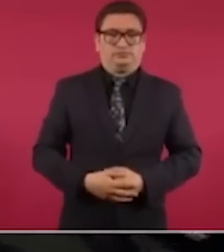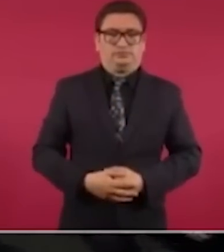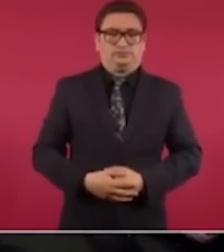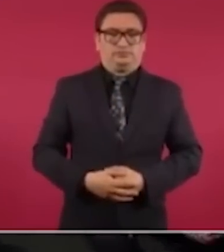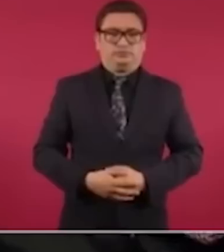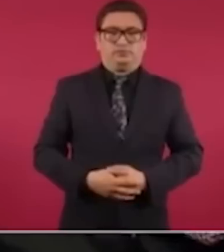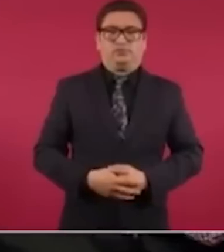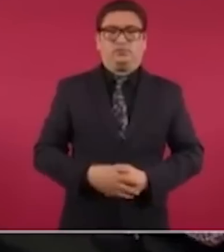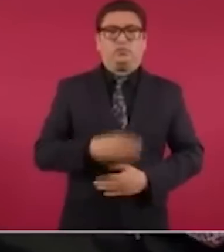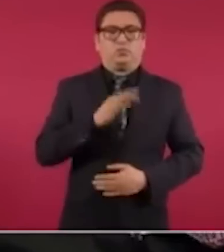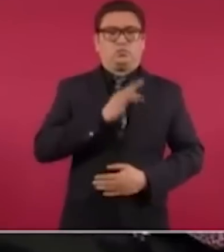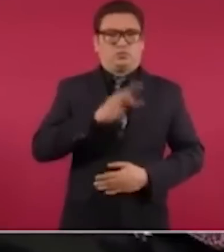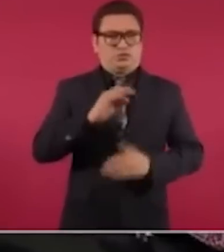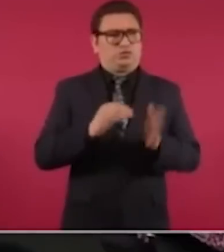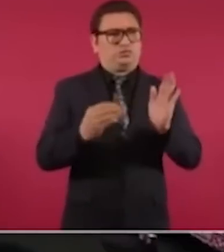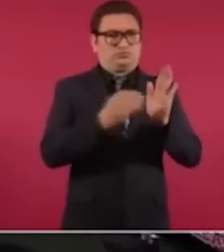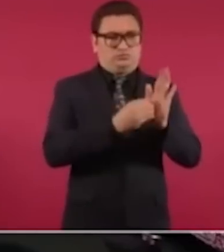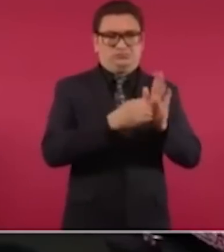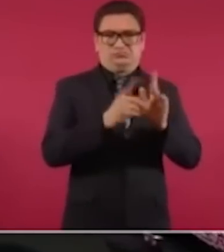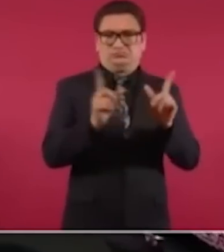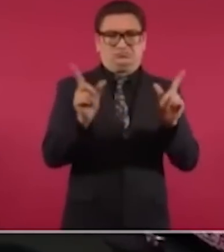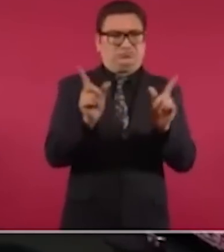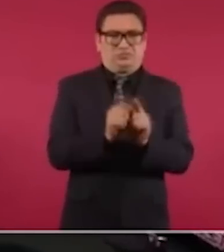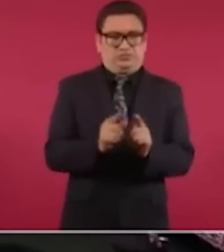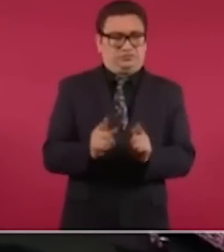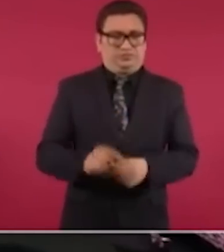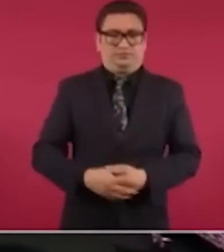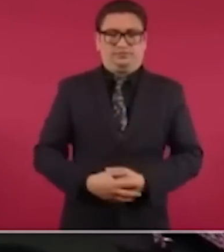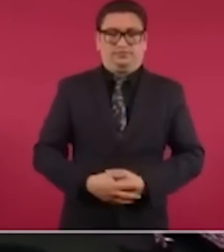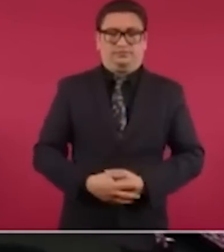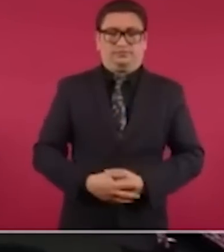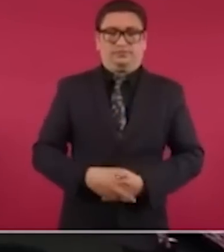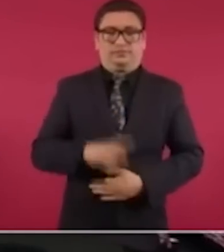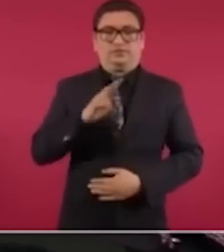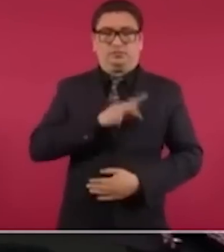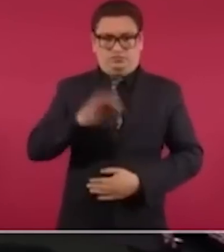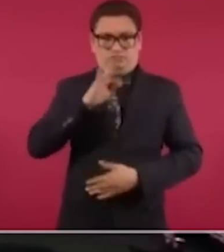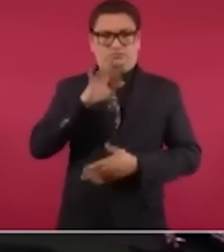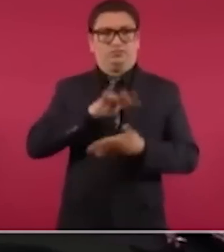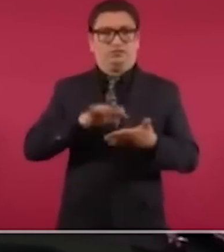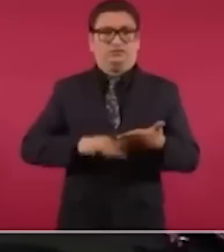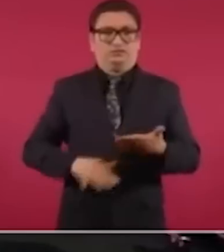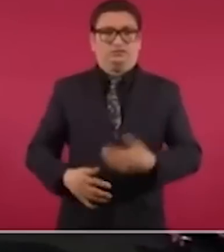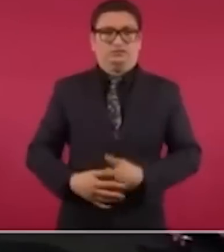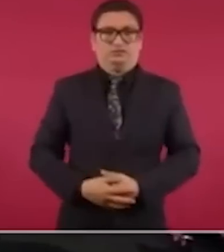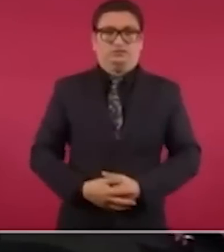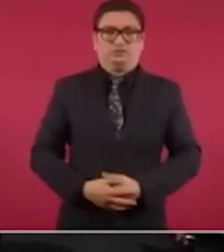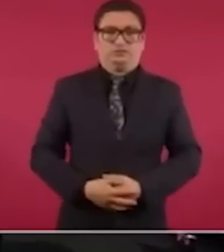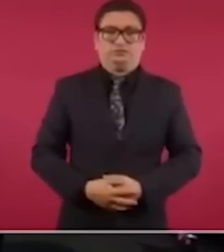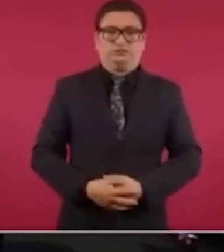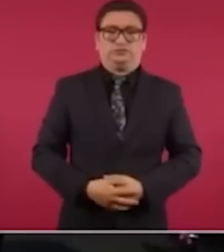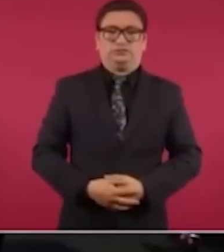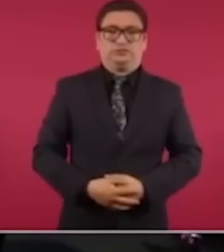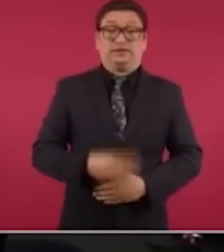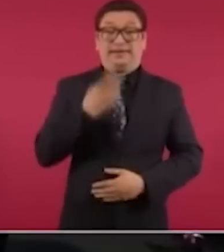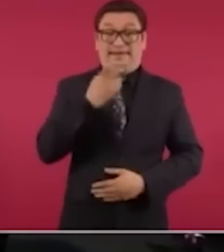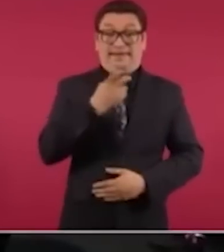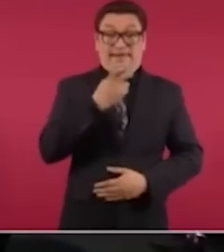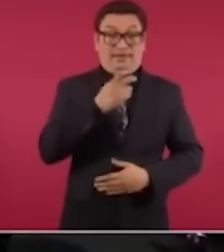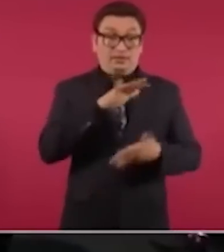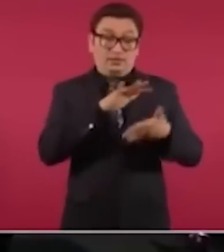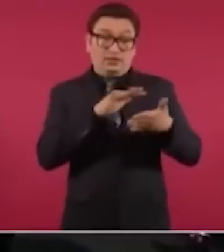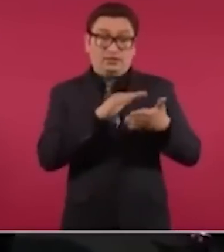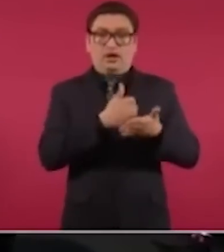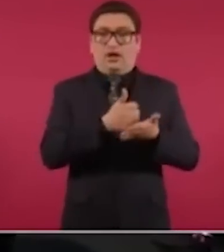porque no lo pones es breve vamos a leerlo Porque nos ayuda mucho a entender